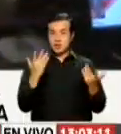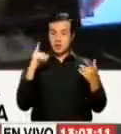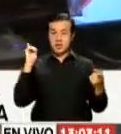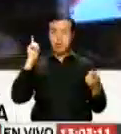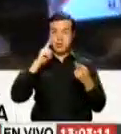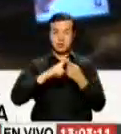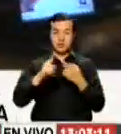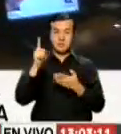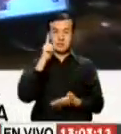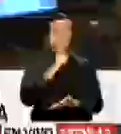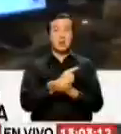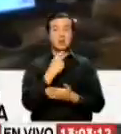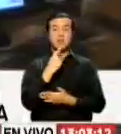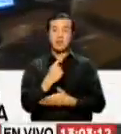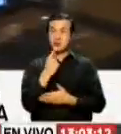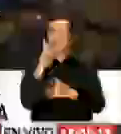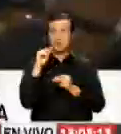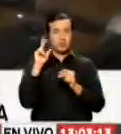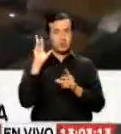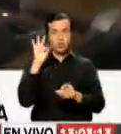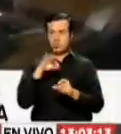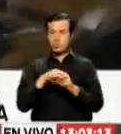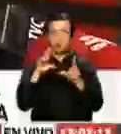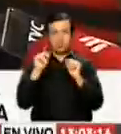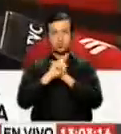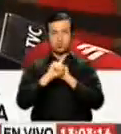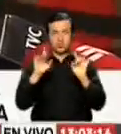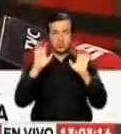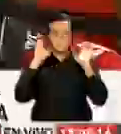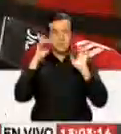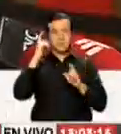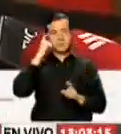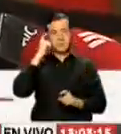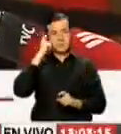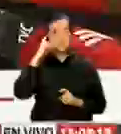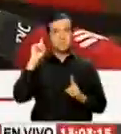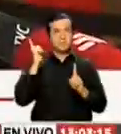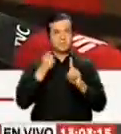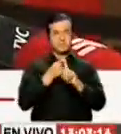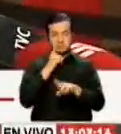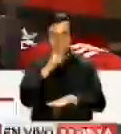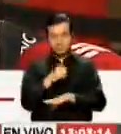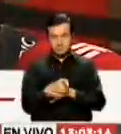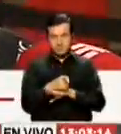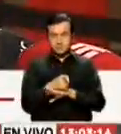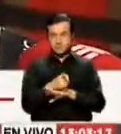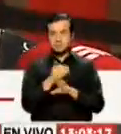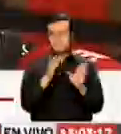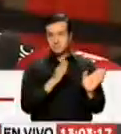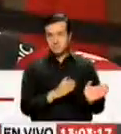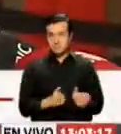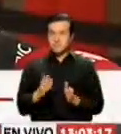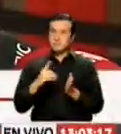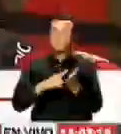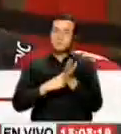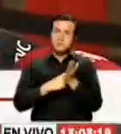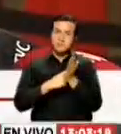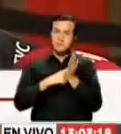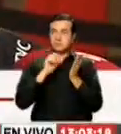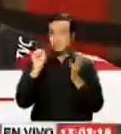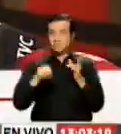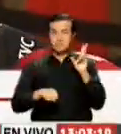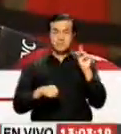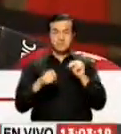la semana pasada aseguraron que se abstendrían a la hora de votar. Yo creo que lo primero que exigiremos es precisamente el debate de si cumplen